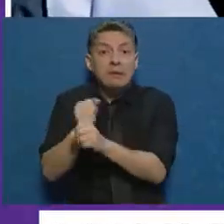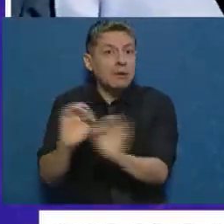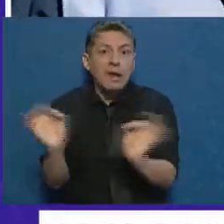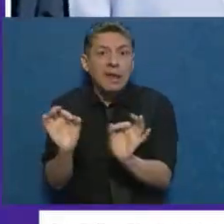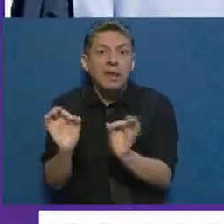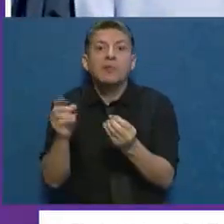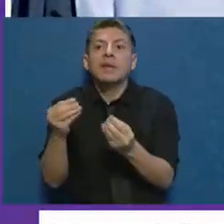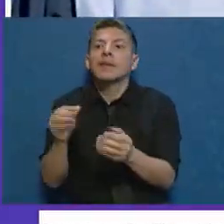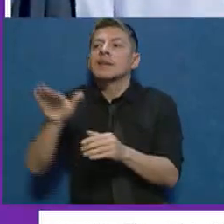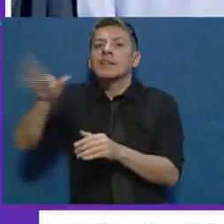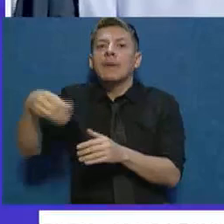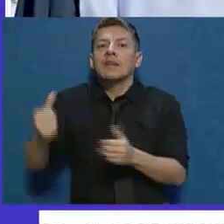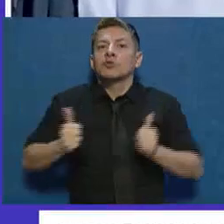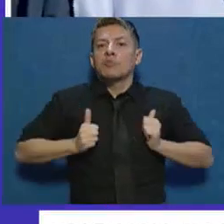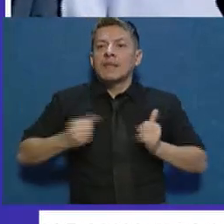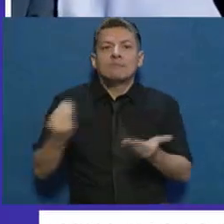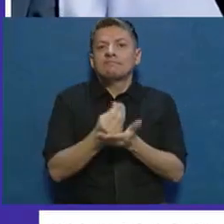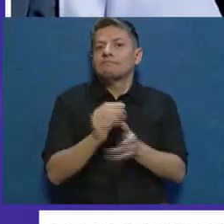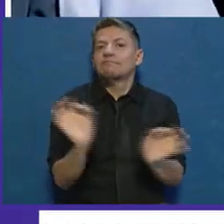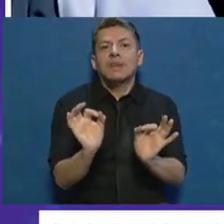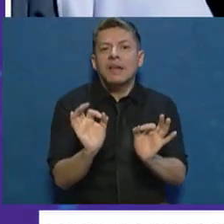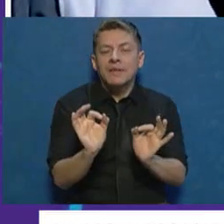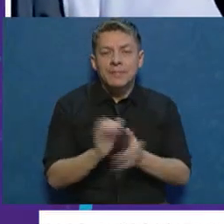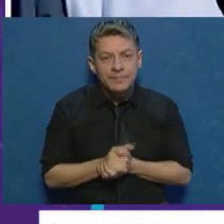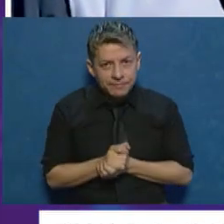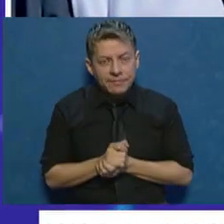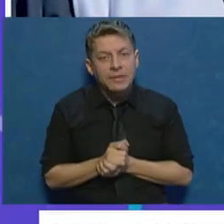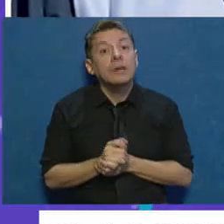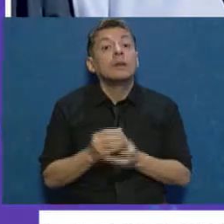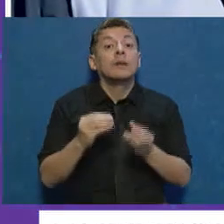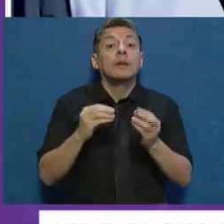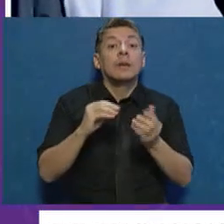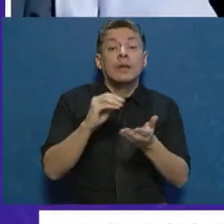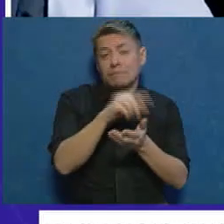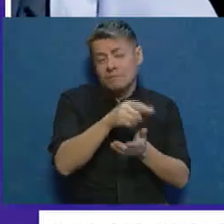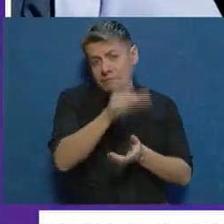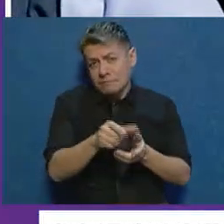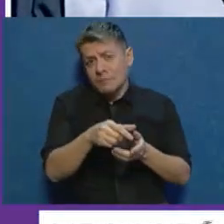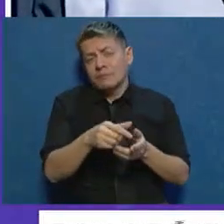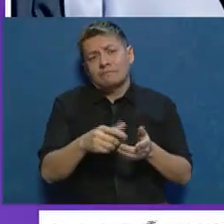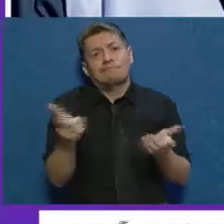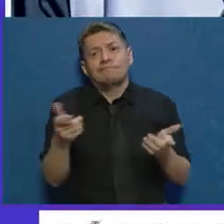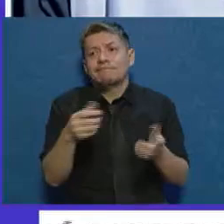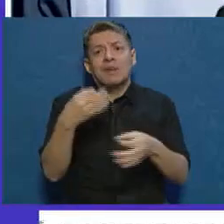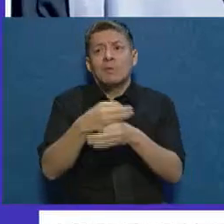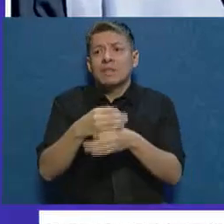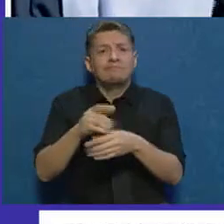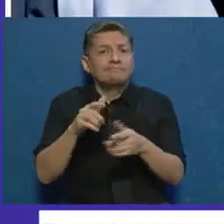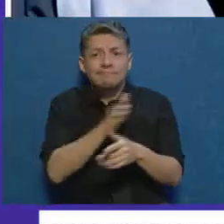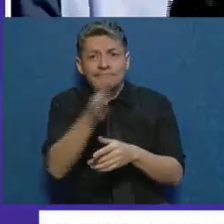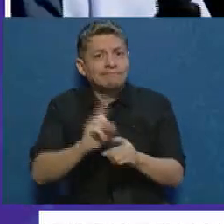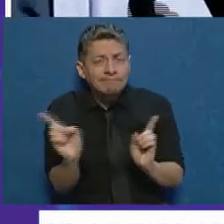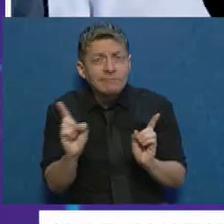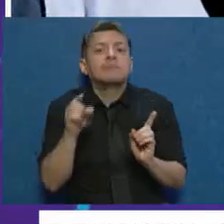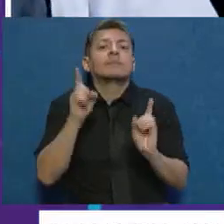se está llamando a suplencias como corresponde a todos los cargos y horas. Tenemos compañeros y compañeras desprotegidos abriendo las escuelas. Tenemos situaciones extremas como la sobrecarga de